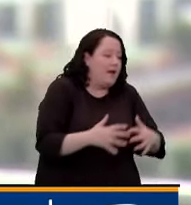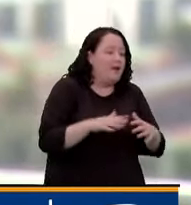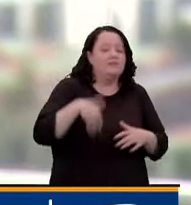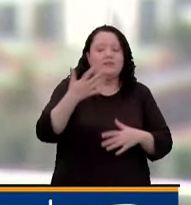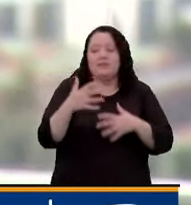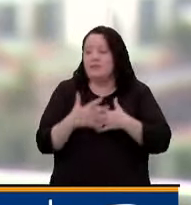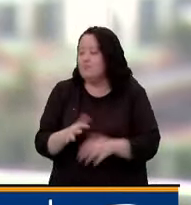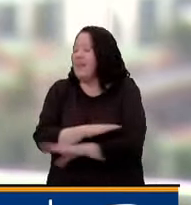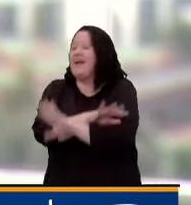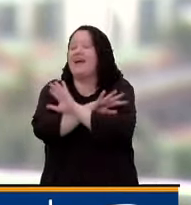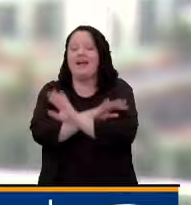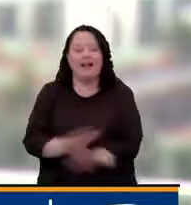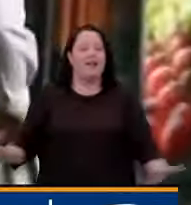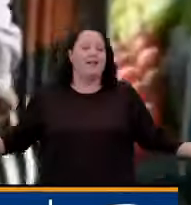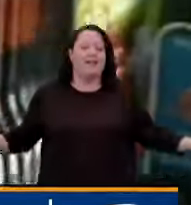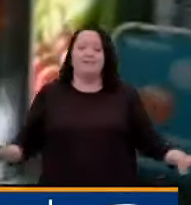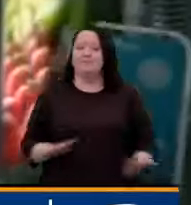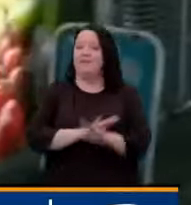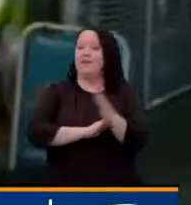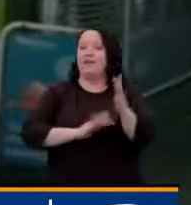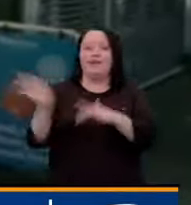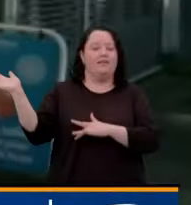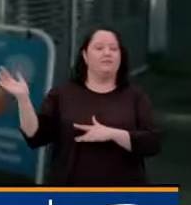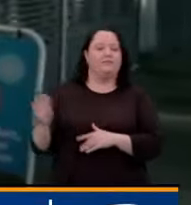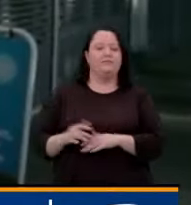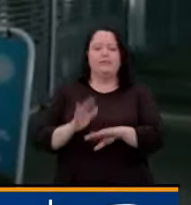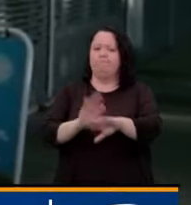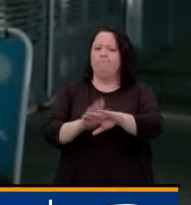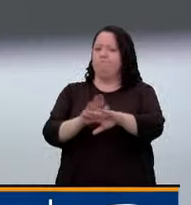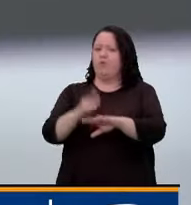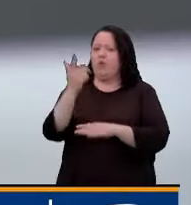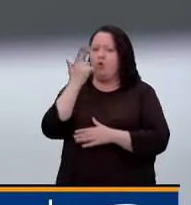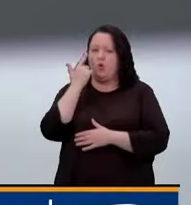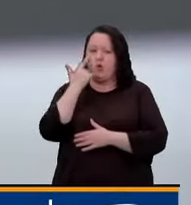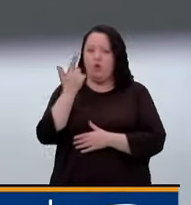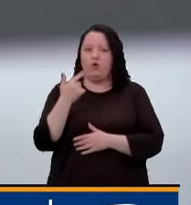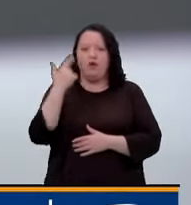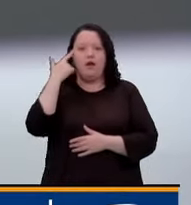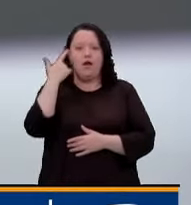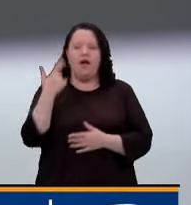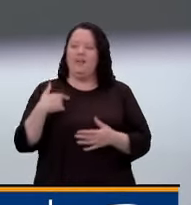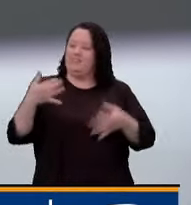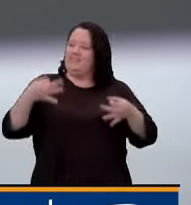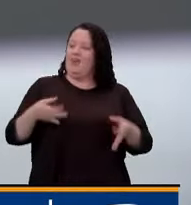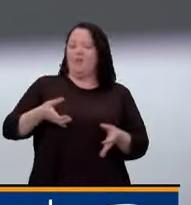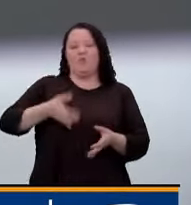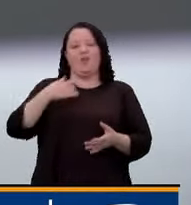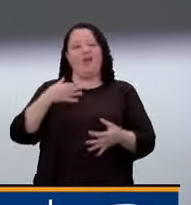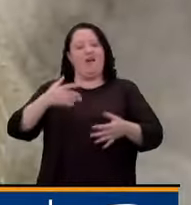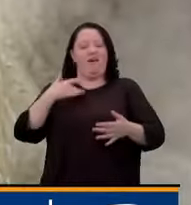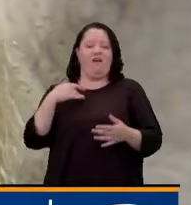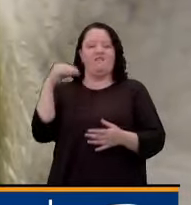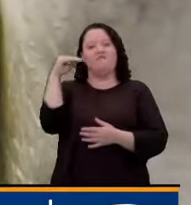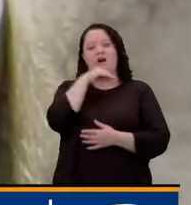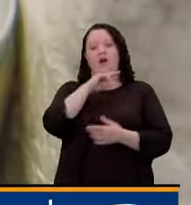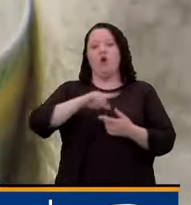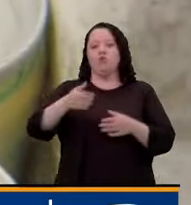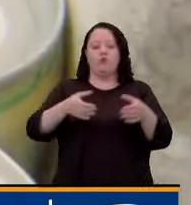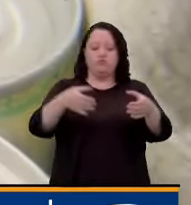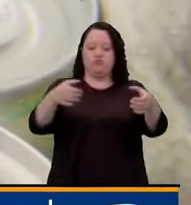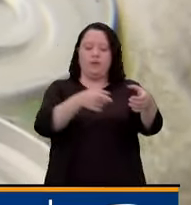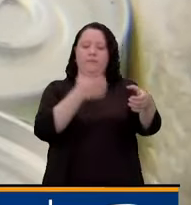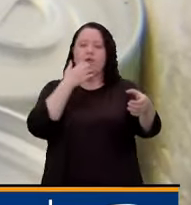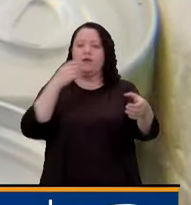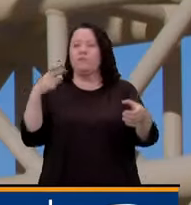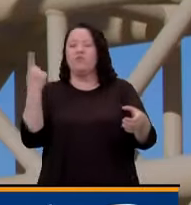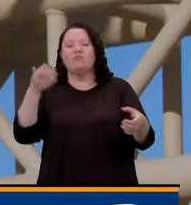embarazo, no es ideal. Advierten que no deben generar falsa sensación de seguridad y compararse con otras bebidas como los